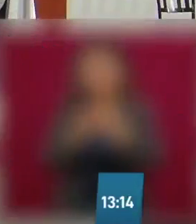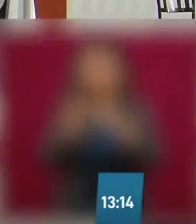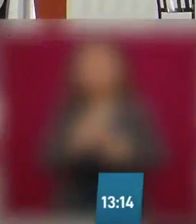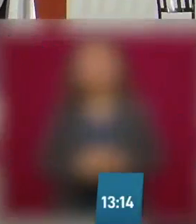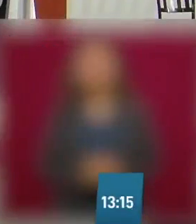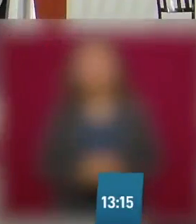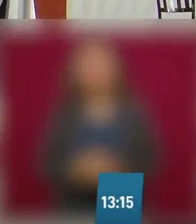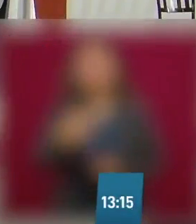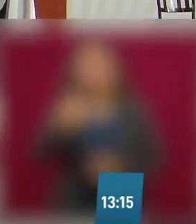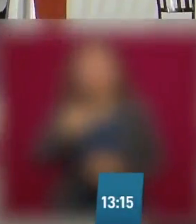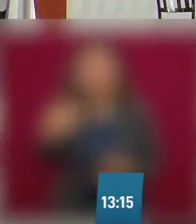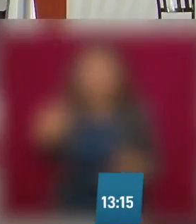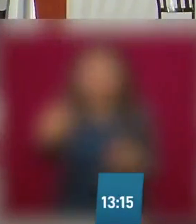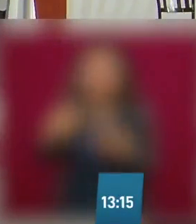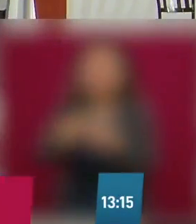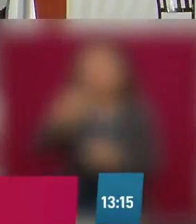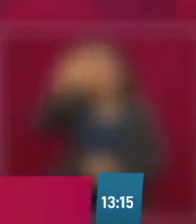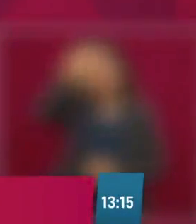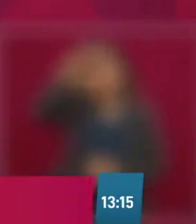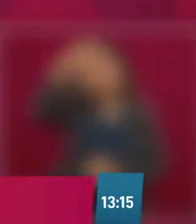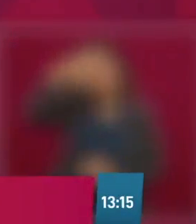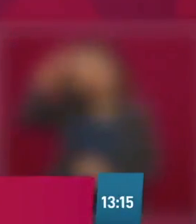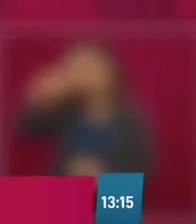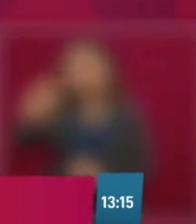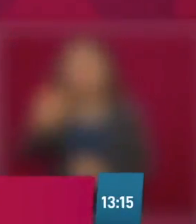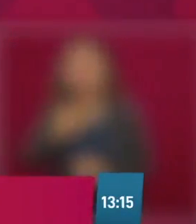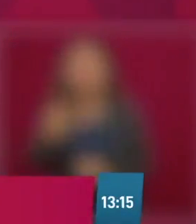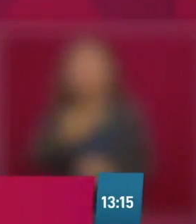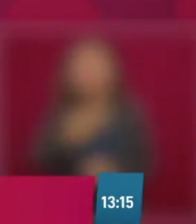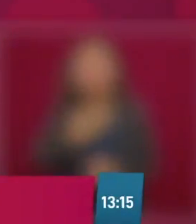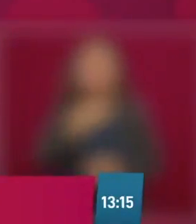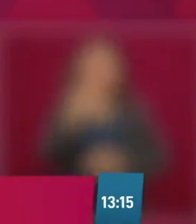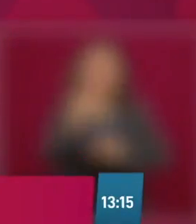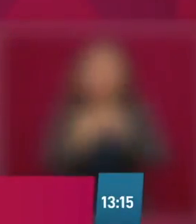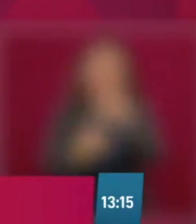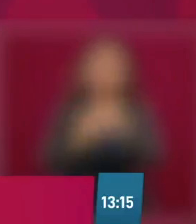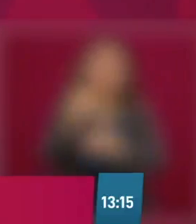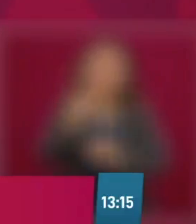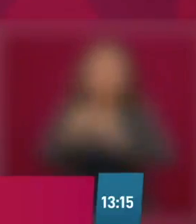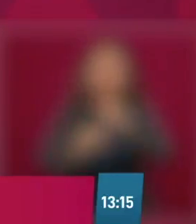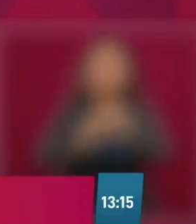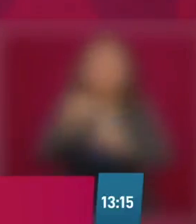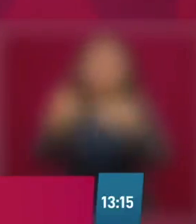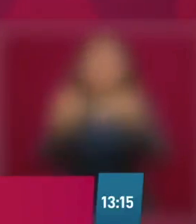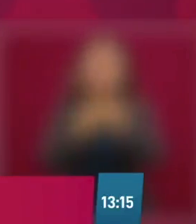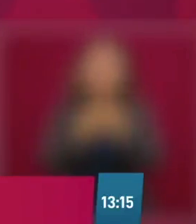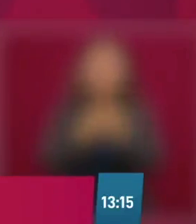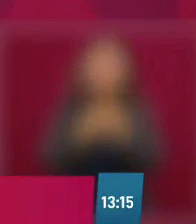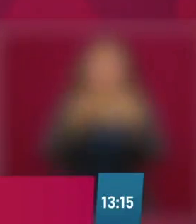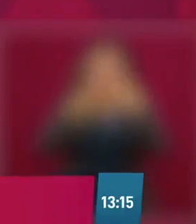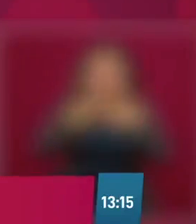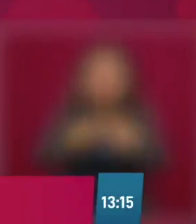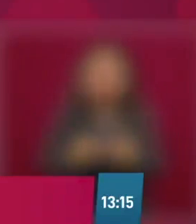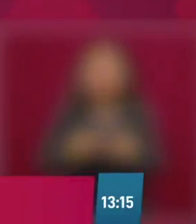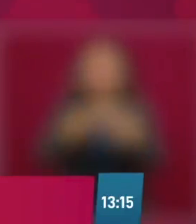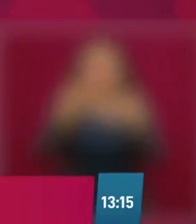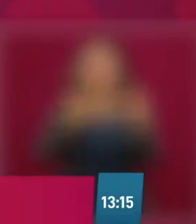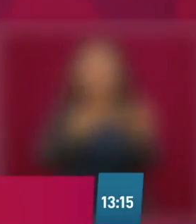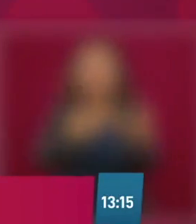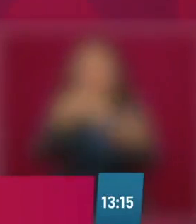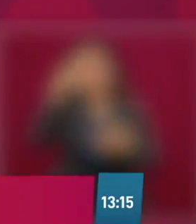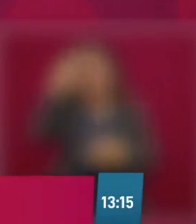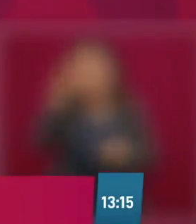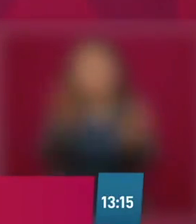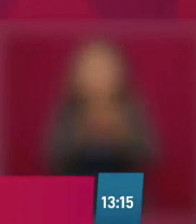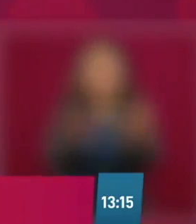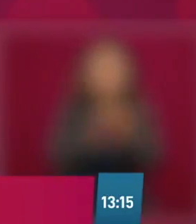Nuestra experiencia programada, progresiva y con metas calculadas nos han